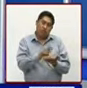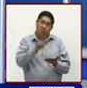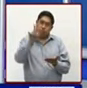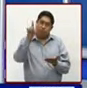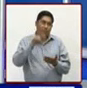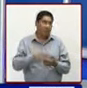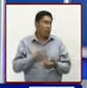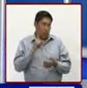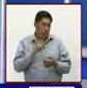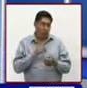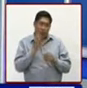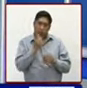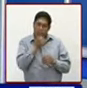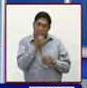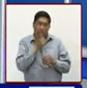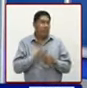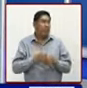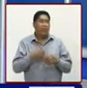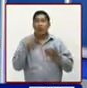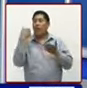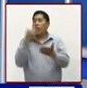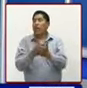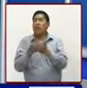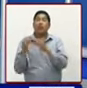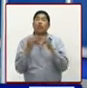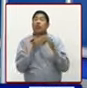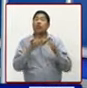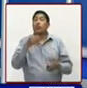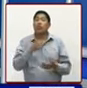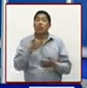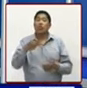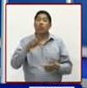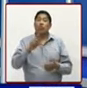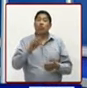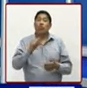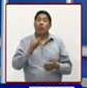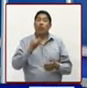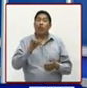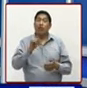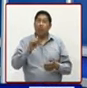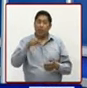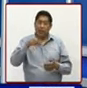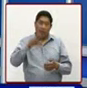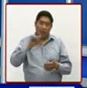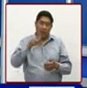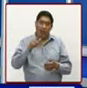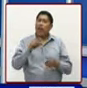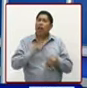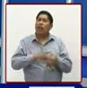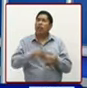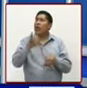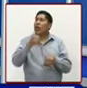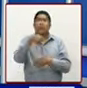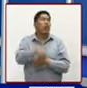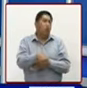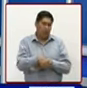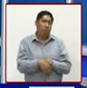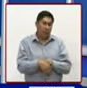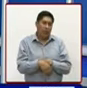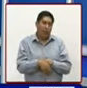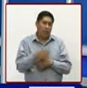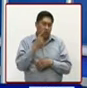en la ciudad de Guayaquil y aguardar el compromiso del día miércoles, que a propósito será a las 10 de la noche. Será su segundo partido